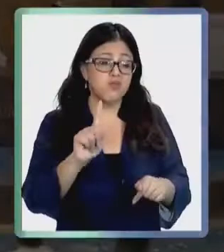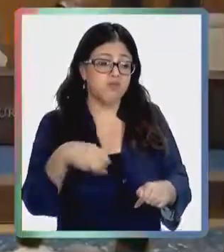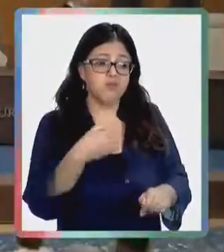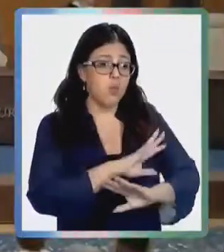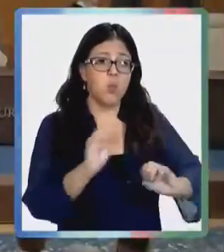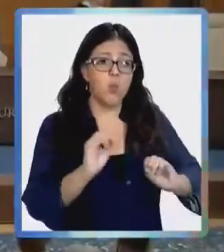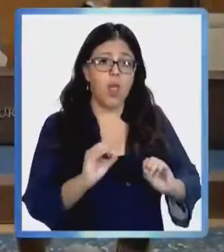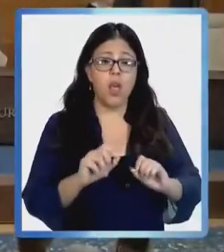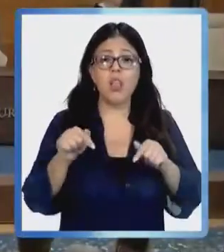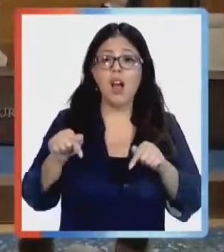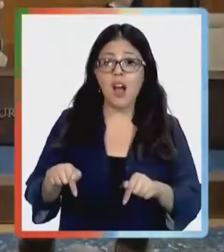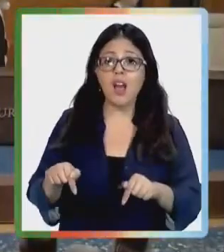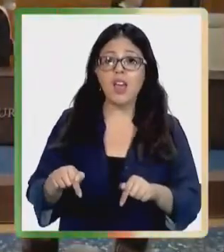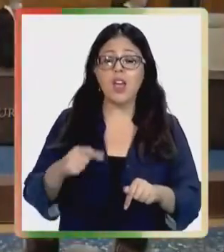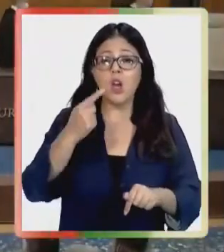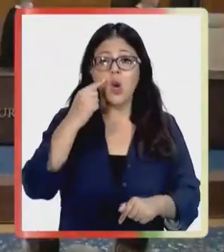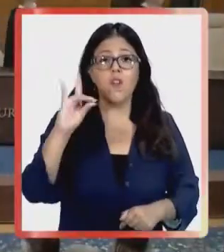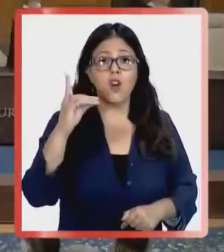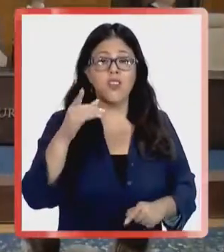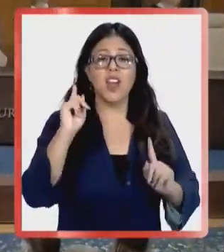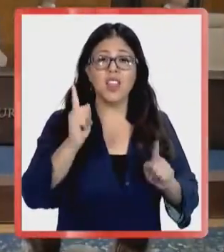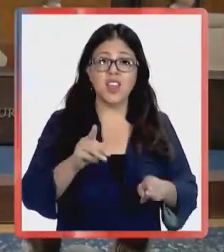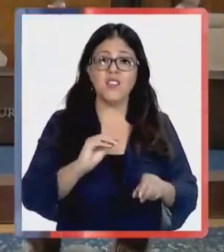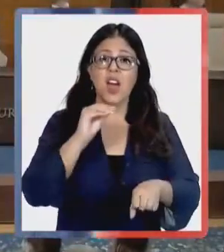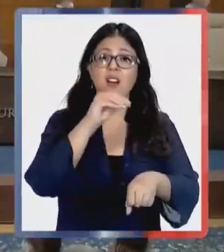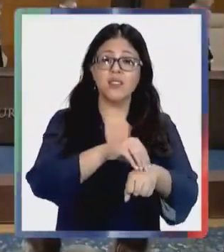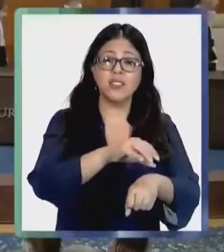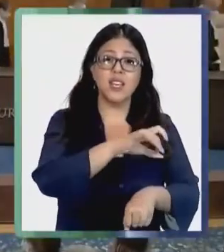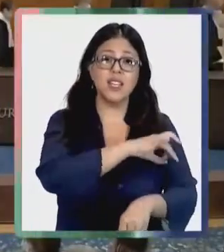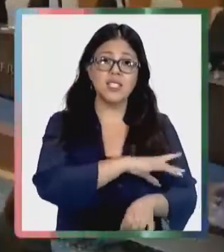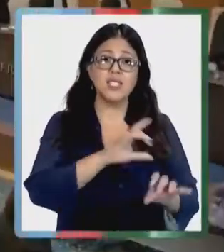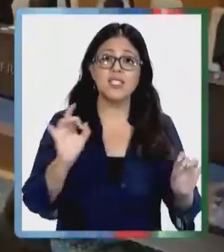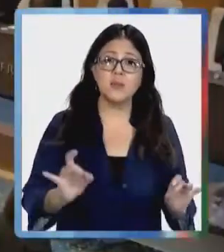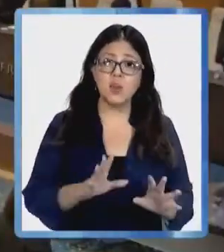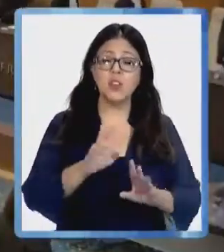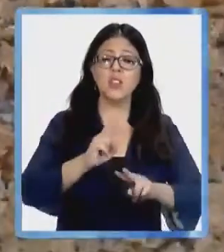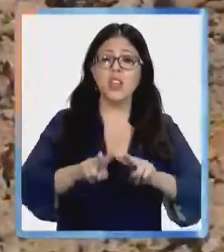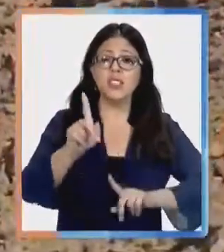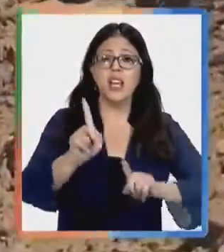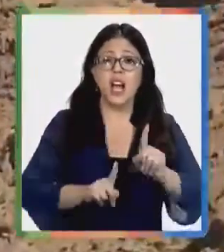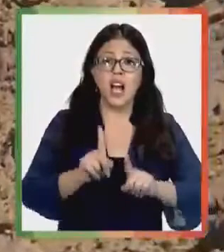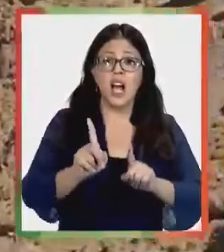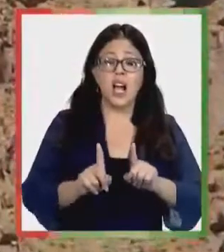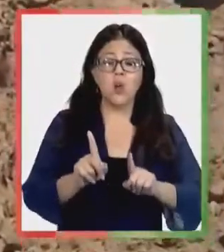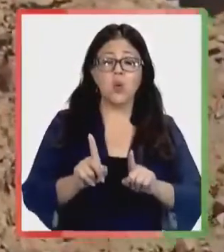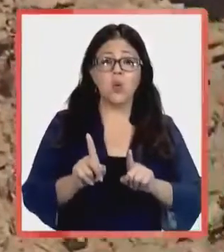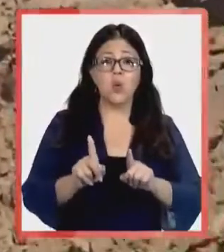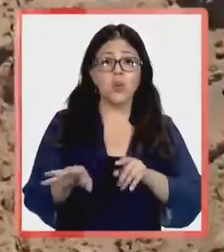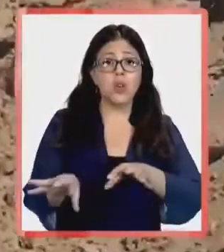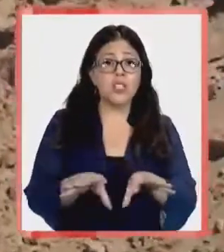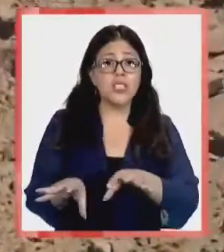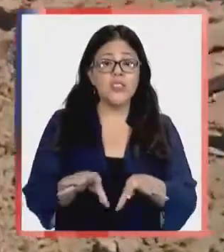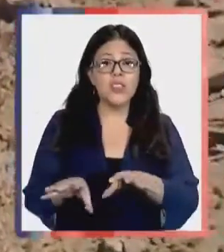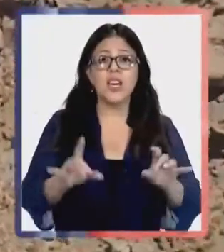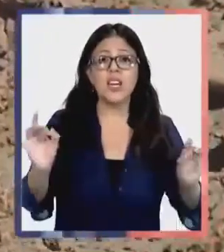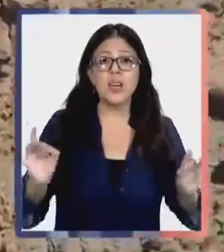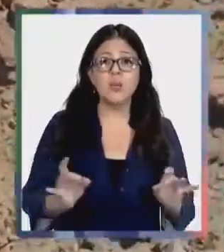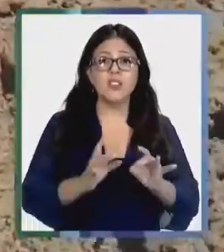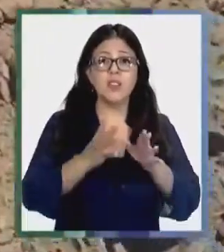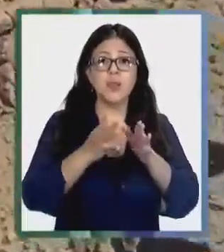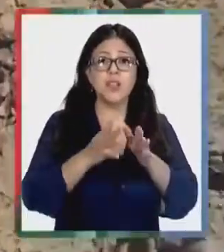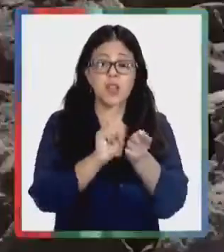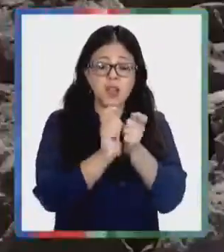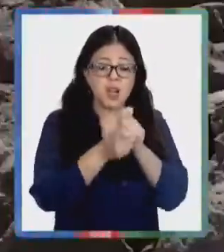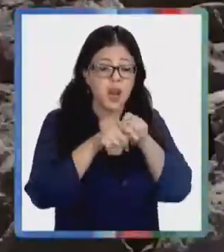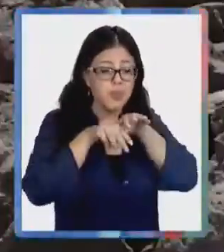aquello. La Corte estableció que Bolivia debe notificar a Chile si realiza alguna actividad que vaya a tener algún impacto en el flujo